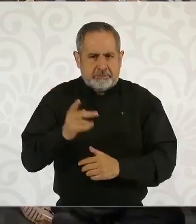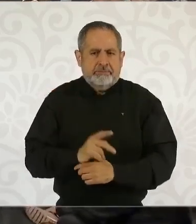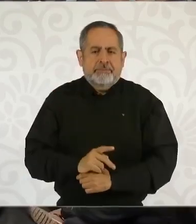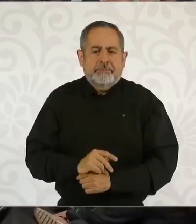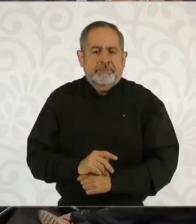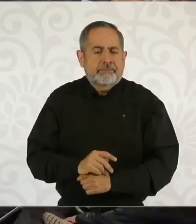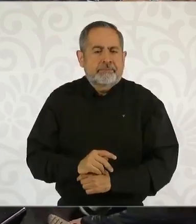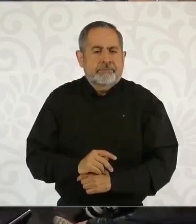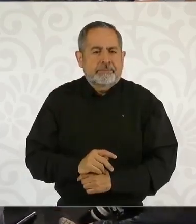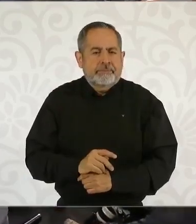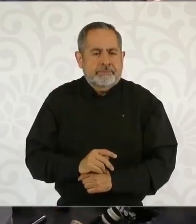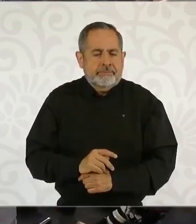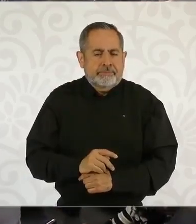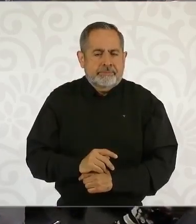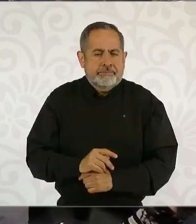Más adelante.